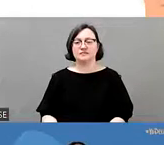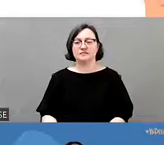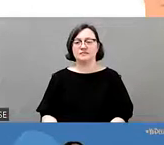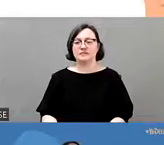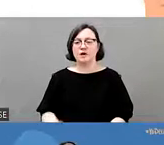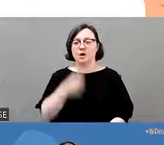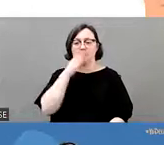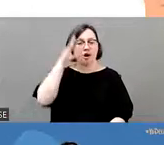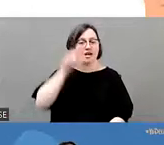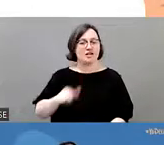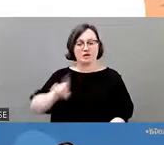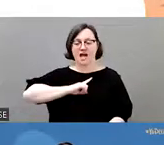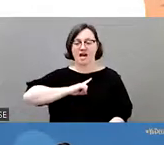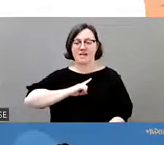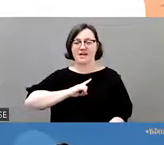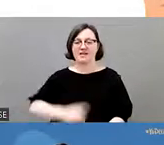Por escucharme.